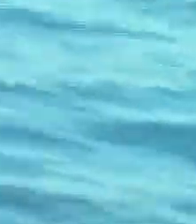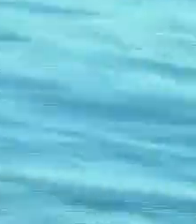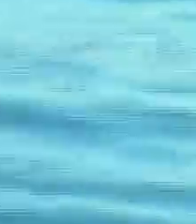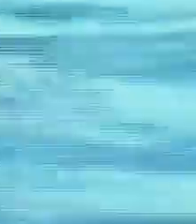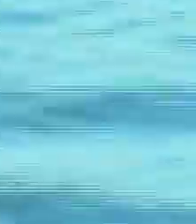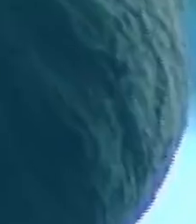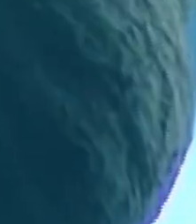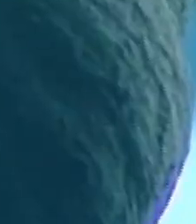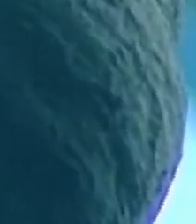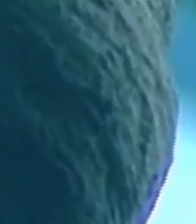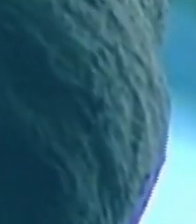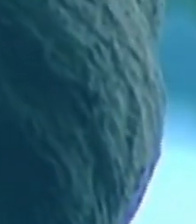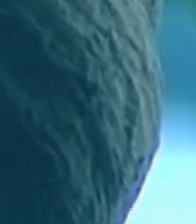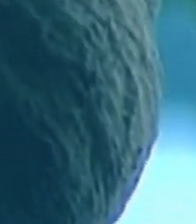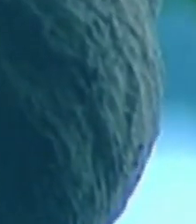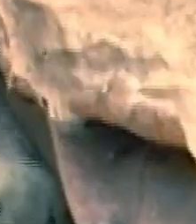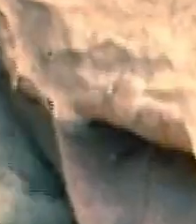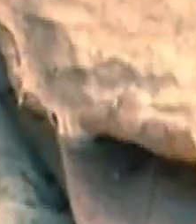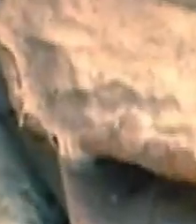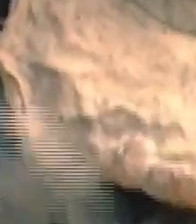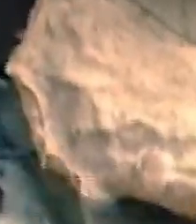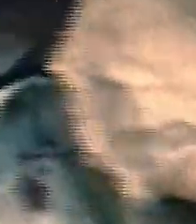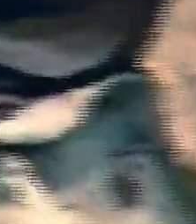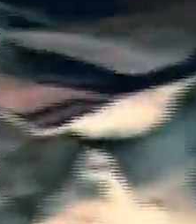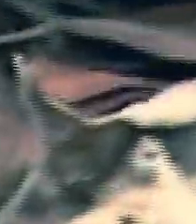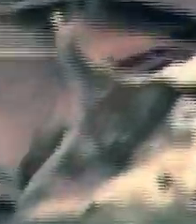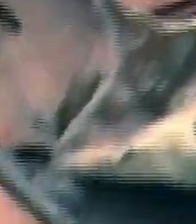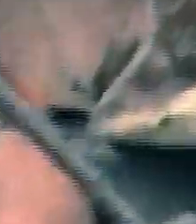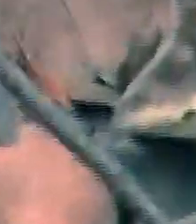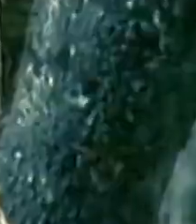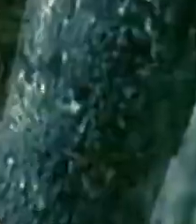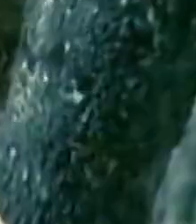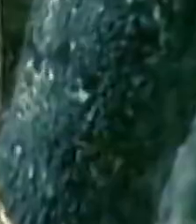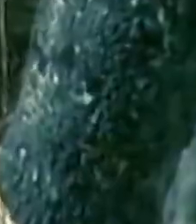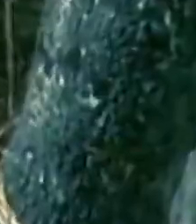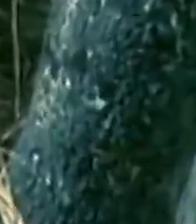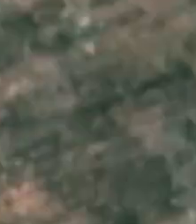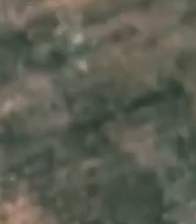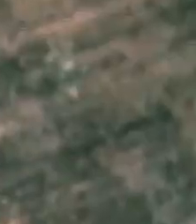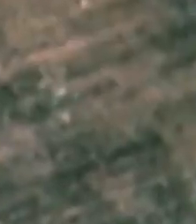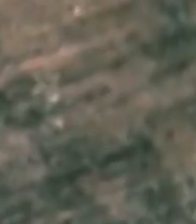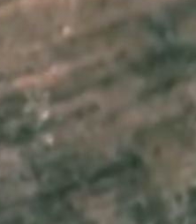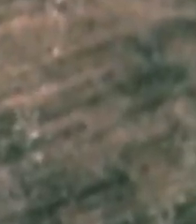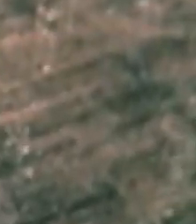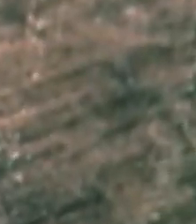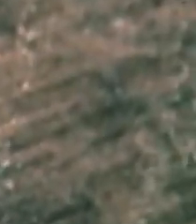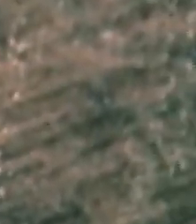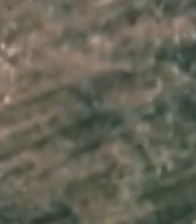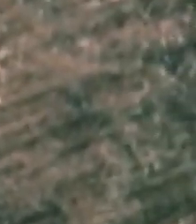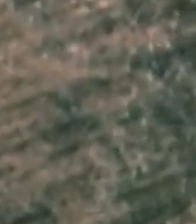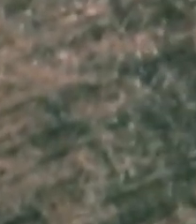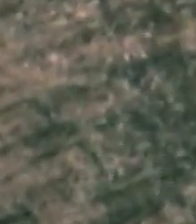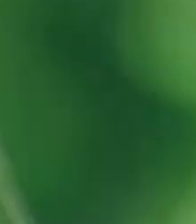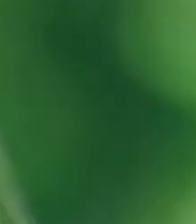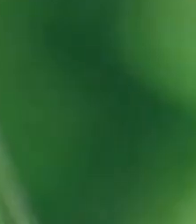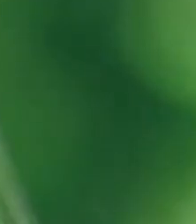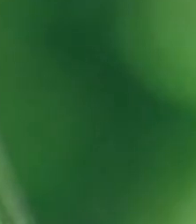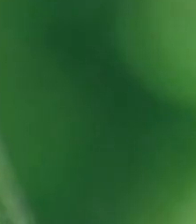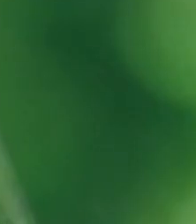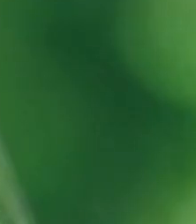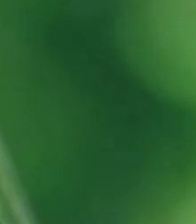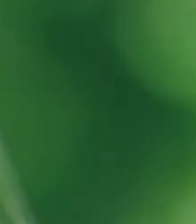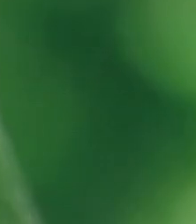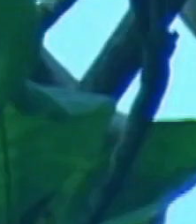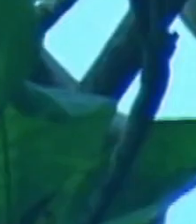En conmemoración del Día Internacional de la Biodiversidad Biológica, UNED presenta el documental